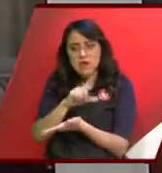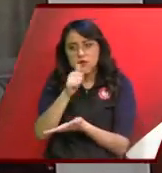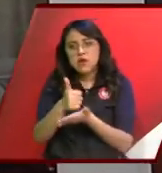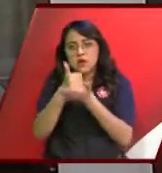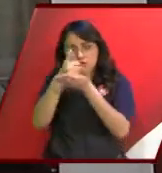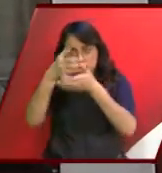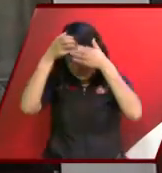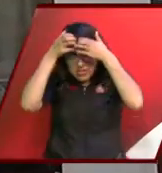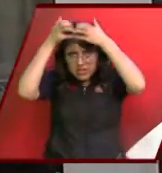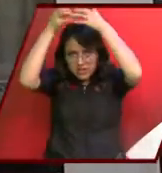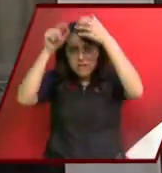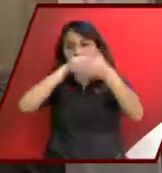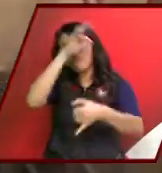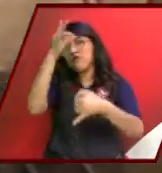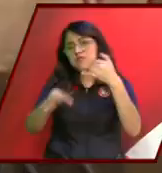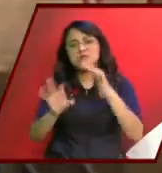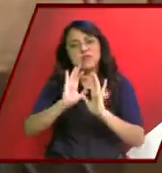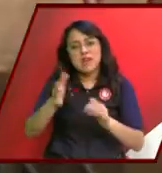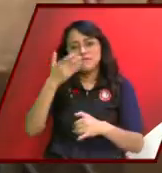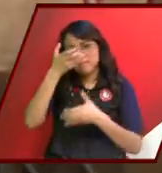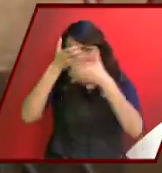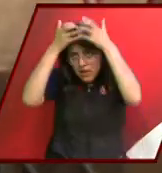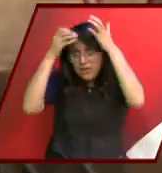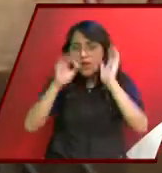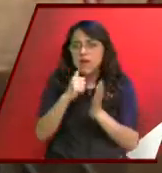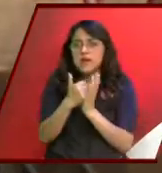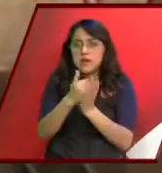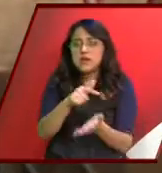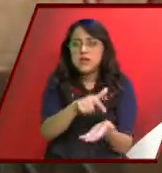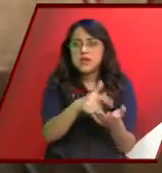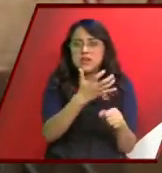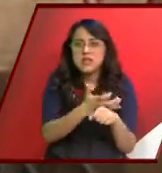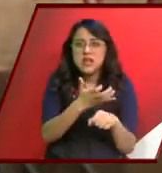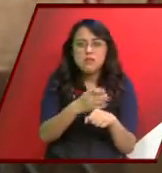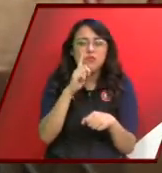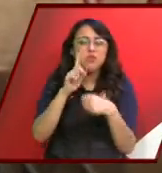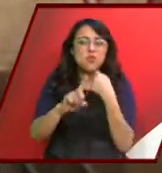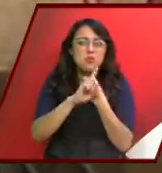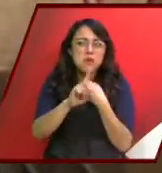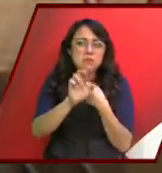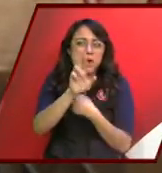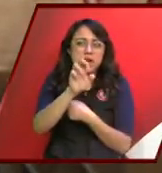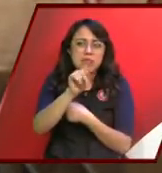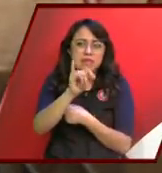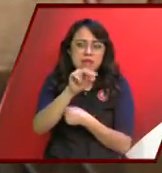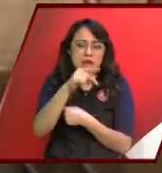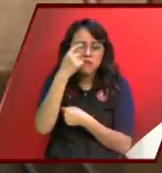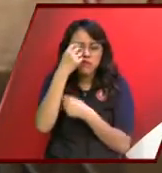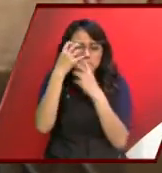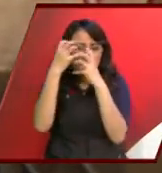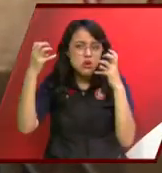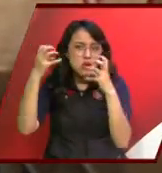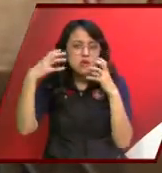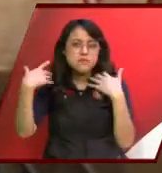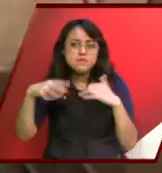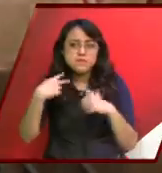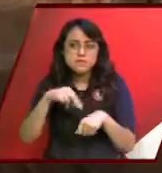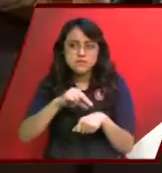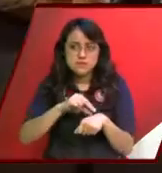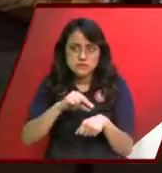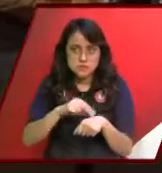cocinero y finalmente chef. Estando trabajando en Houston, se le desprende la retina. Los doctores ven que